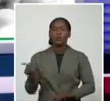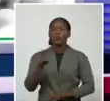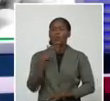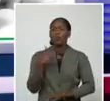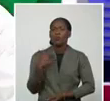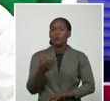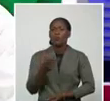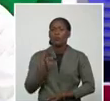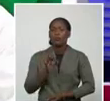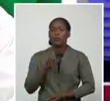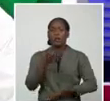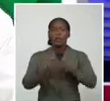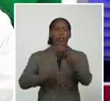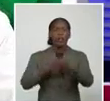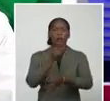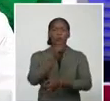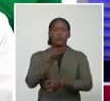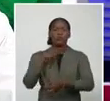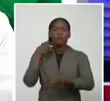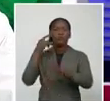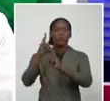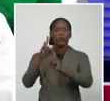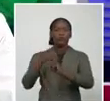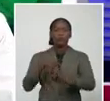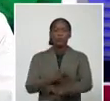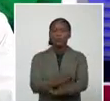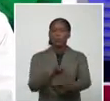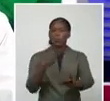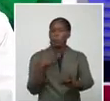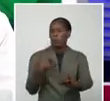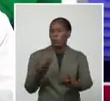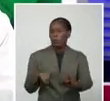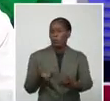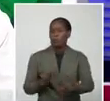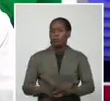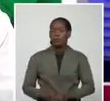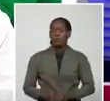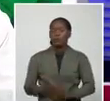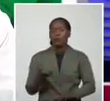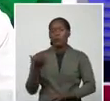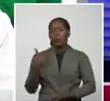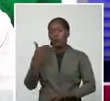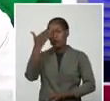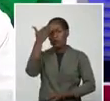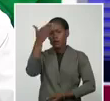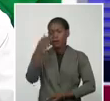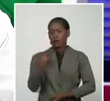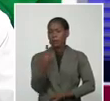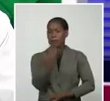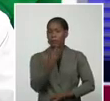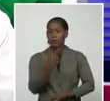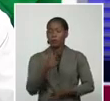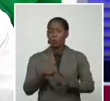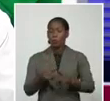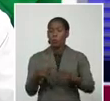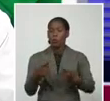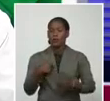doctor? Me alegro que hayas traído esto sin habernos puesto de acuerdo a colación